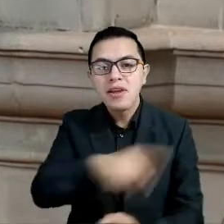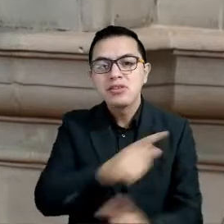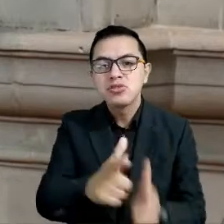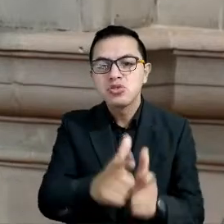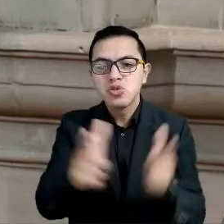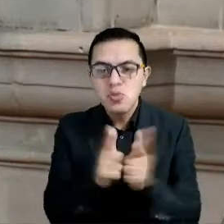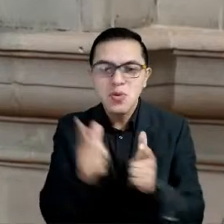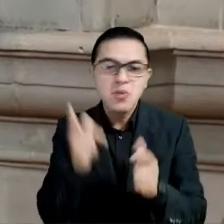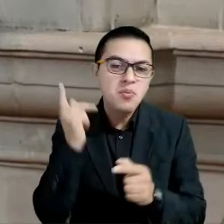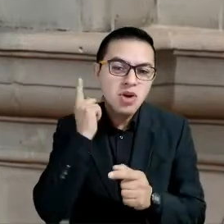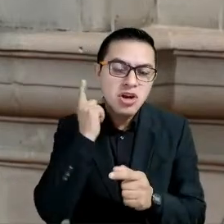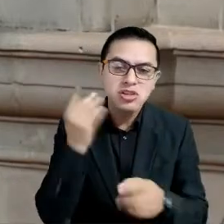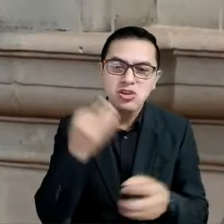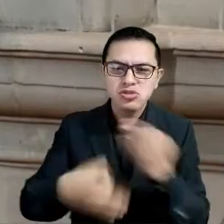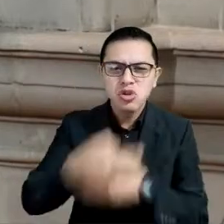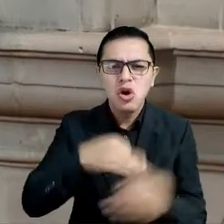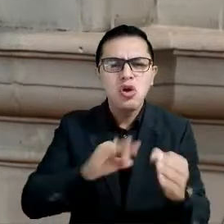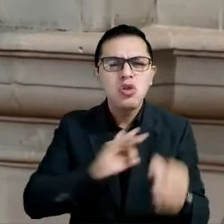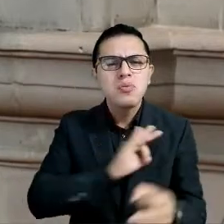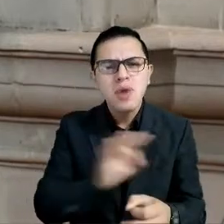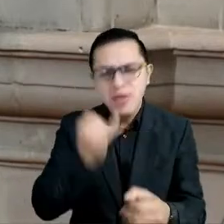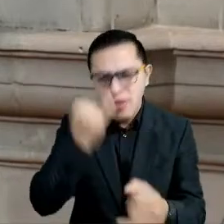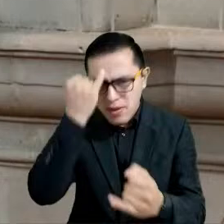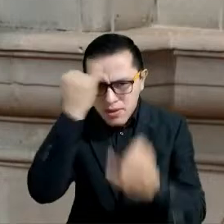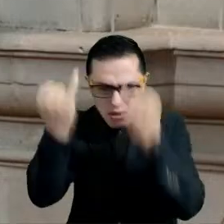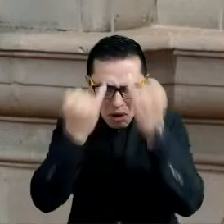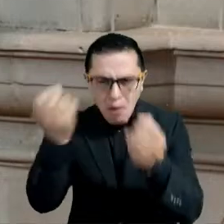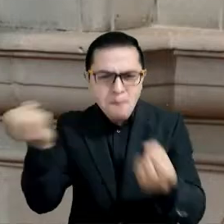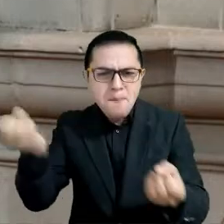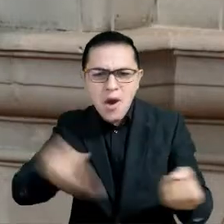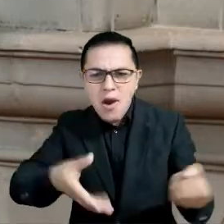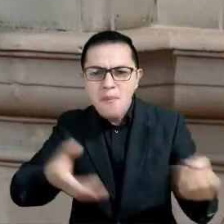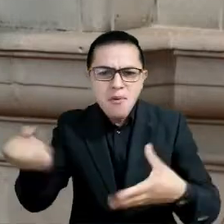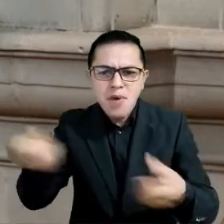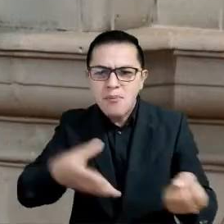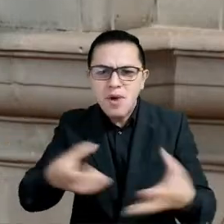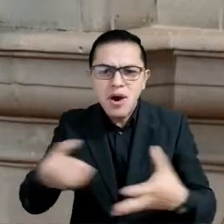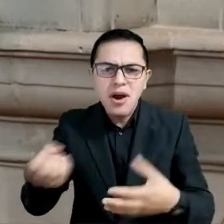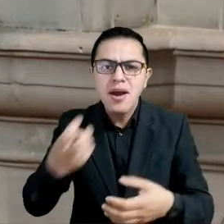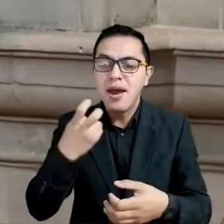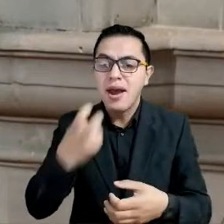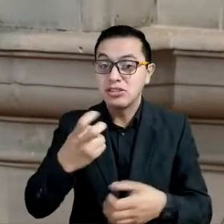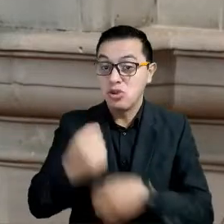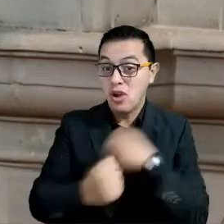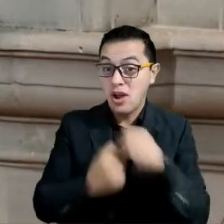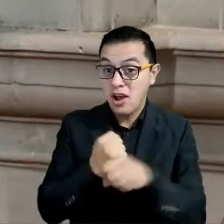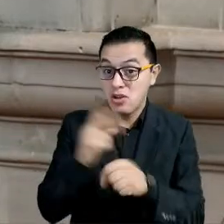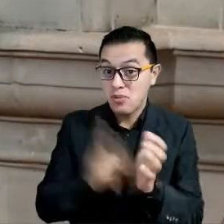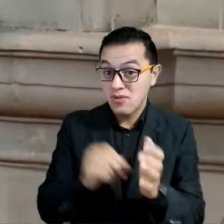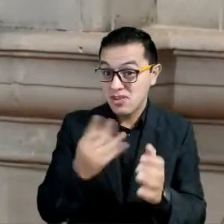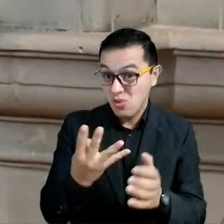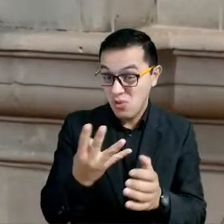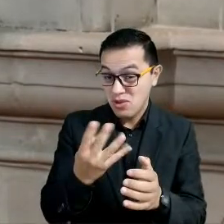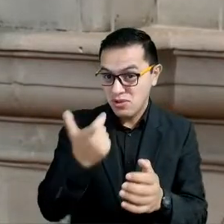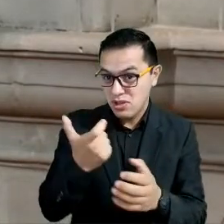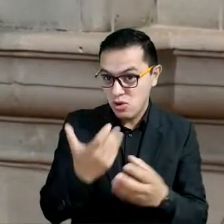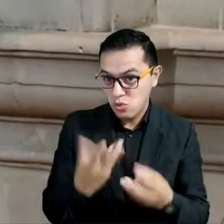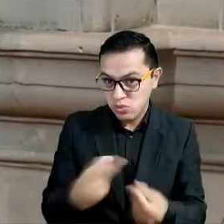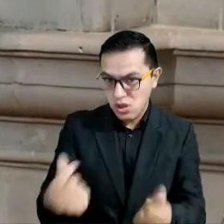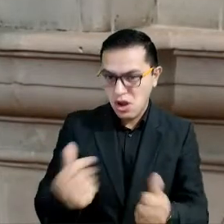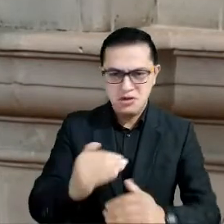que se convirtiera en un paquete fiscal mucho más fuerte, mucho más robusto y sobre todo con